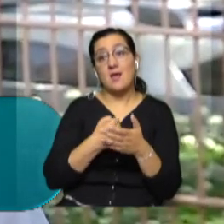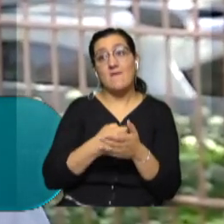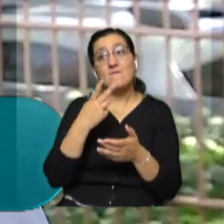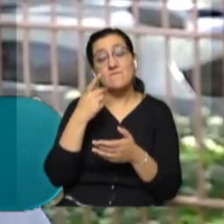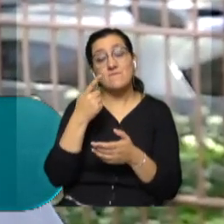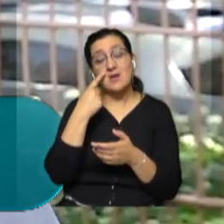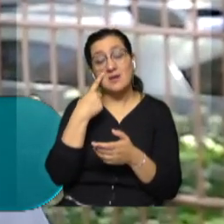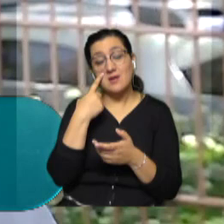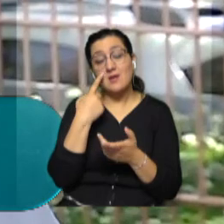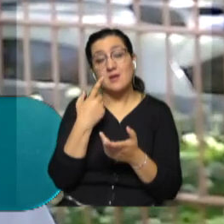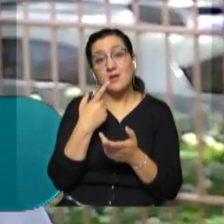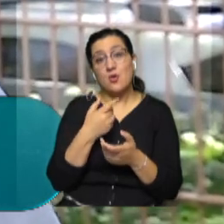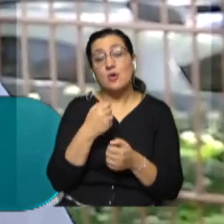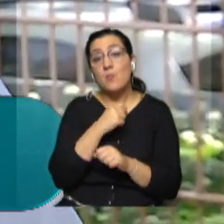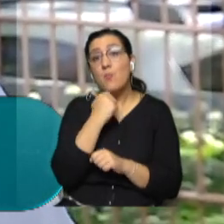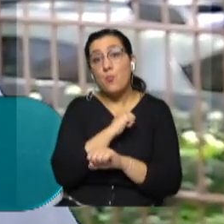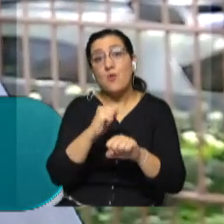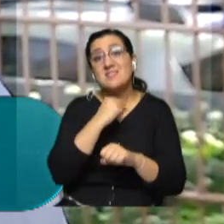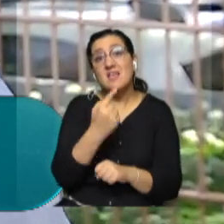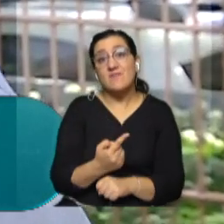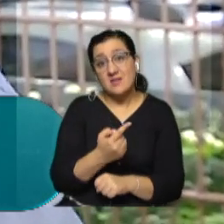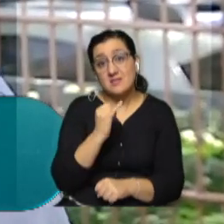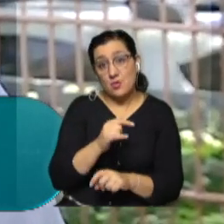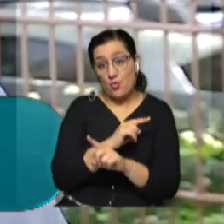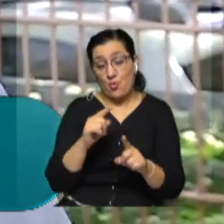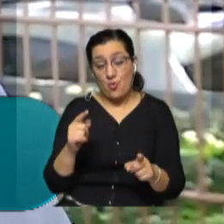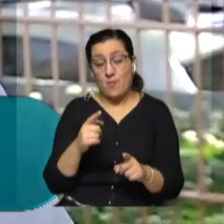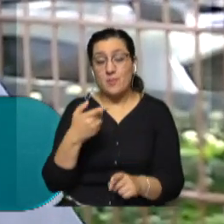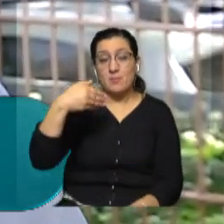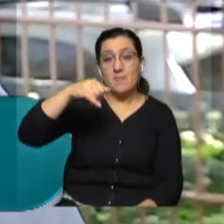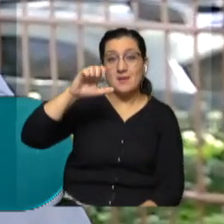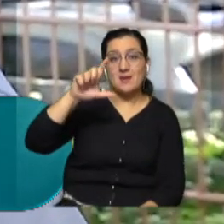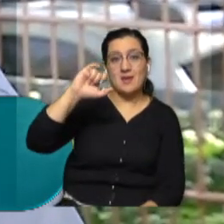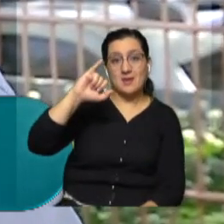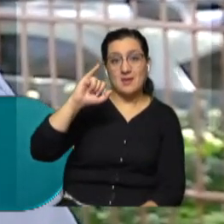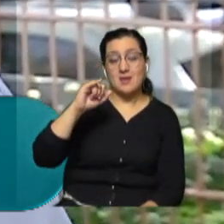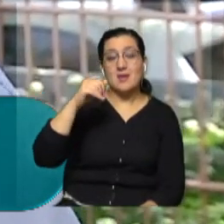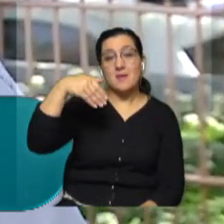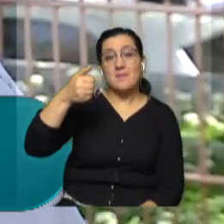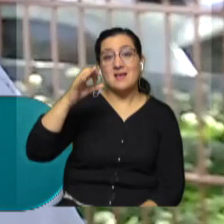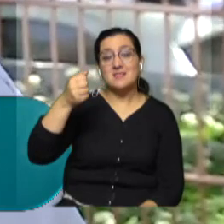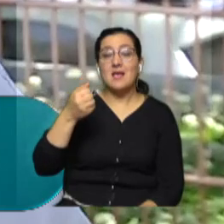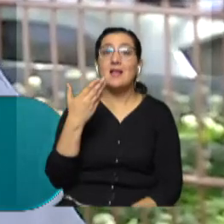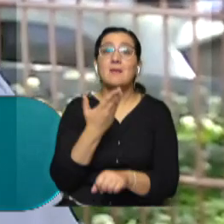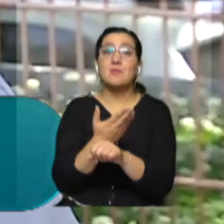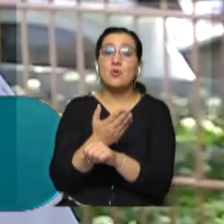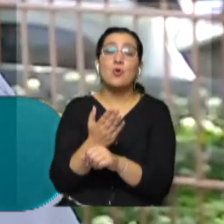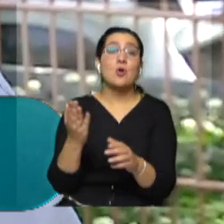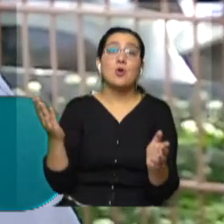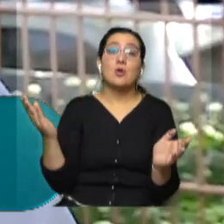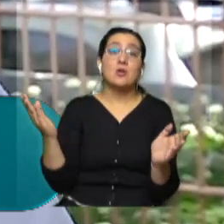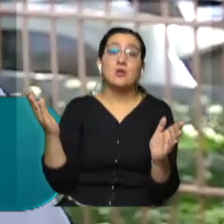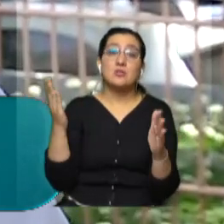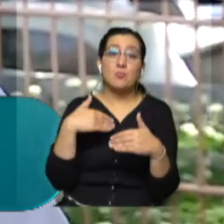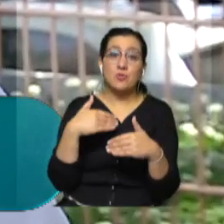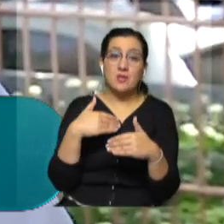virtudes de los candidatos. Hay en este caso de Milei y Massa, claramente el que pidió que no se pudiera, o exigió para hacer el debate